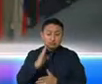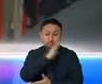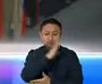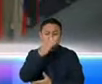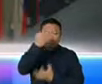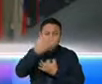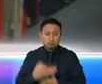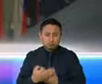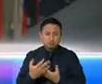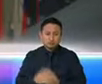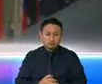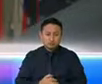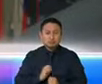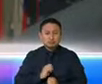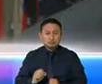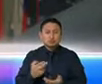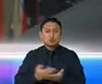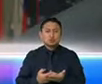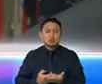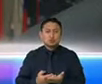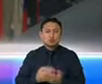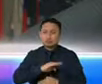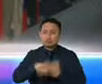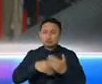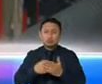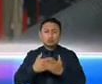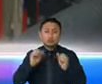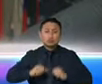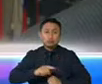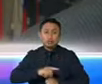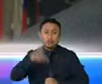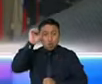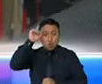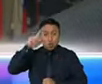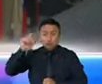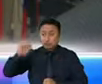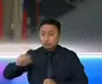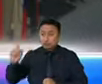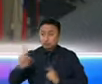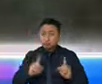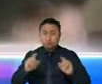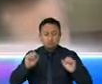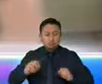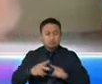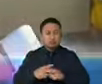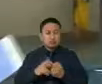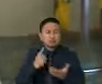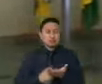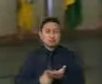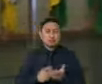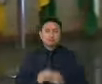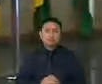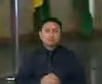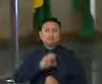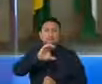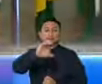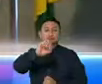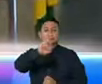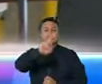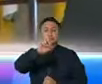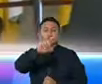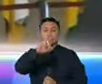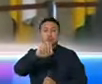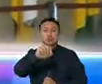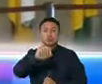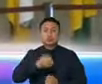esperamos que sea en una sesión del Pleno donde todos puedan pronunciarse y tener la oportunidad de entrar en un debate. Aunque Jorge Corozo reconoce que tras